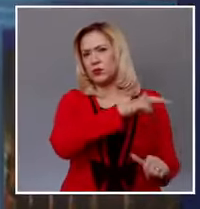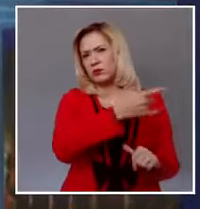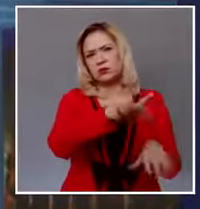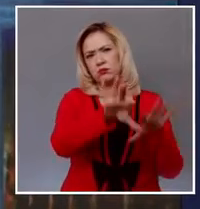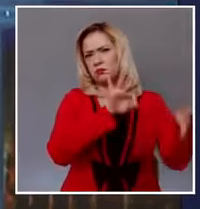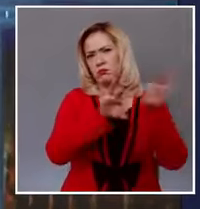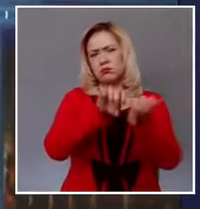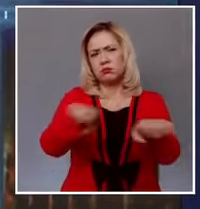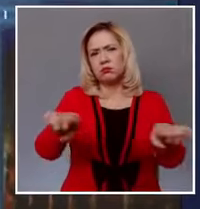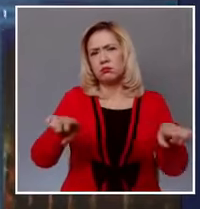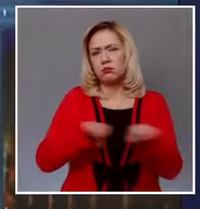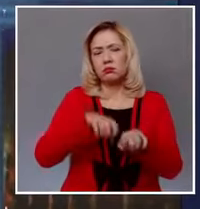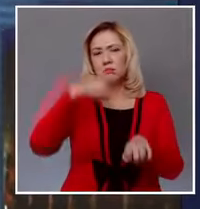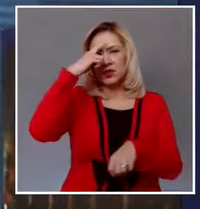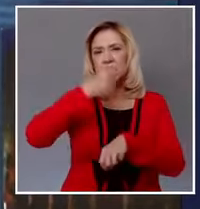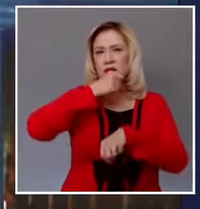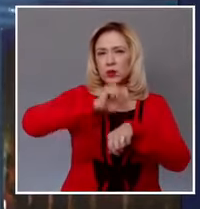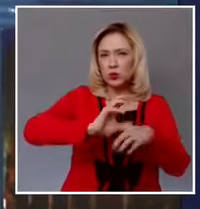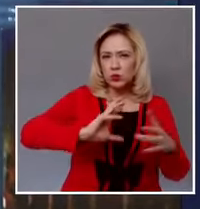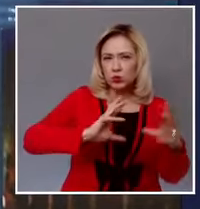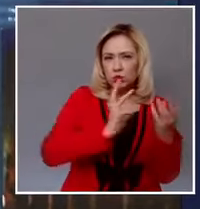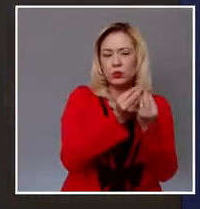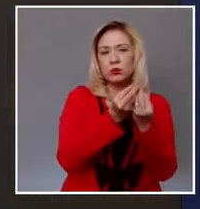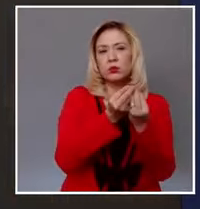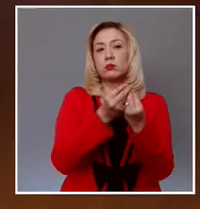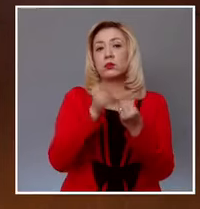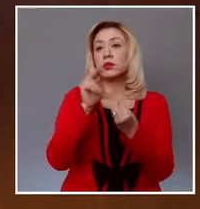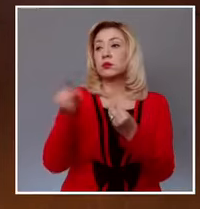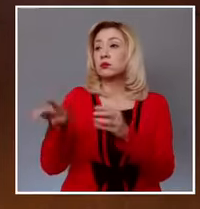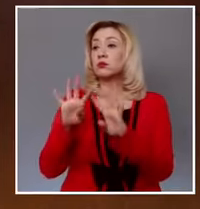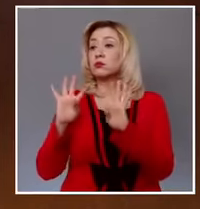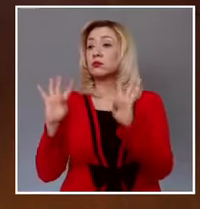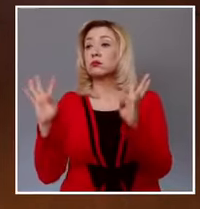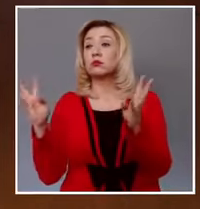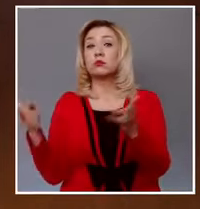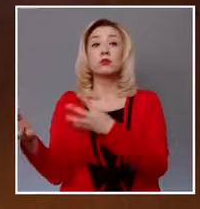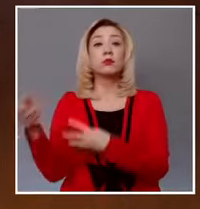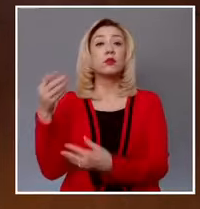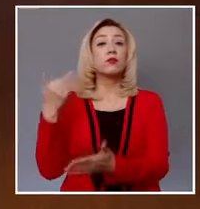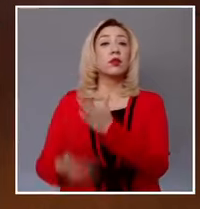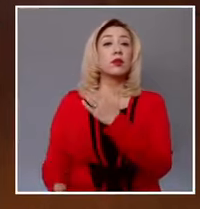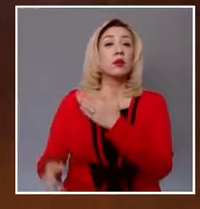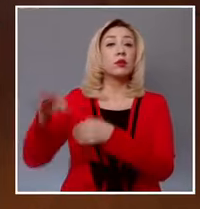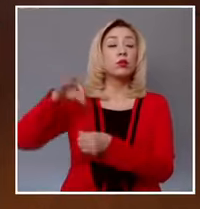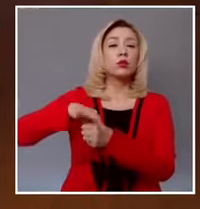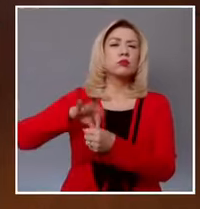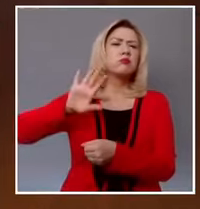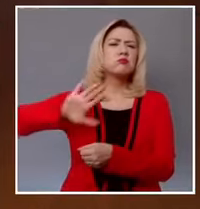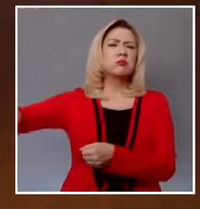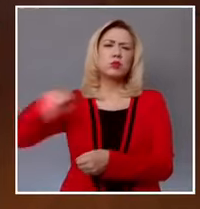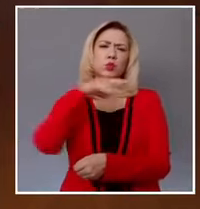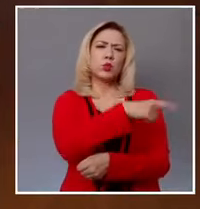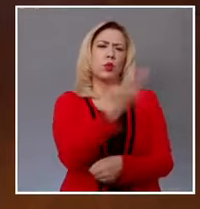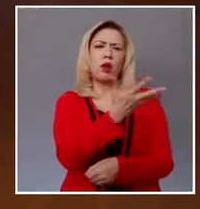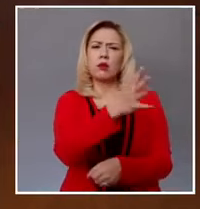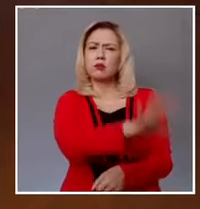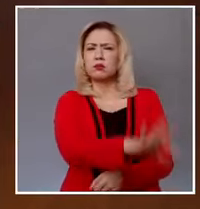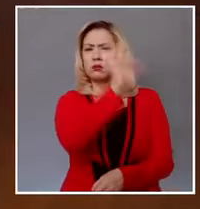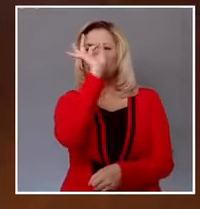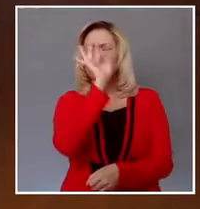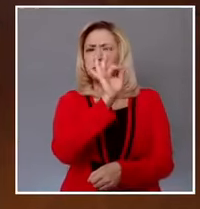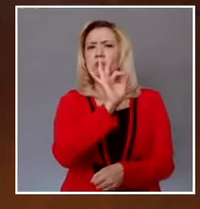Ejecutiva, aún sin el aval del Consejo General. Por mayoría de votos, el Tribunal Electoral del Poder